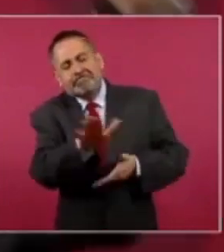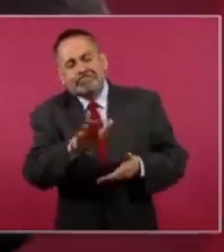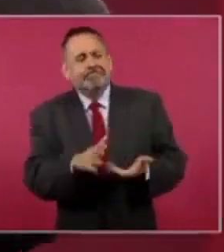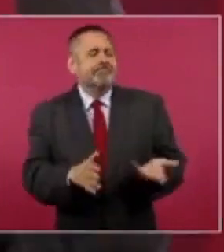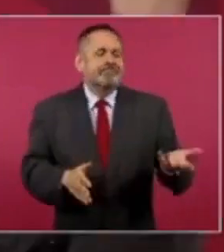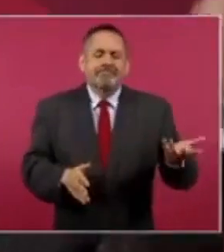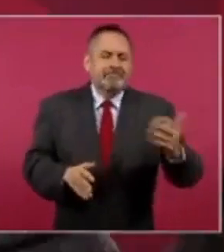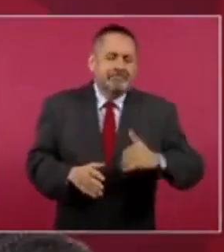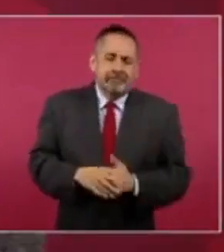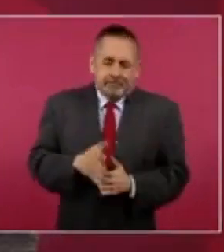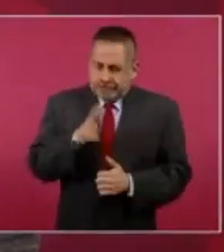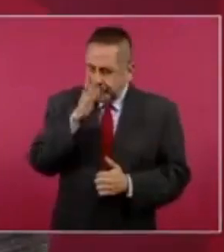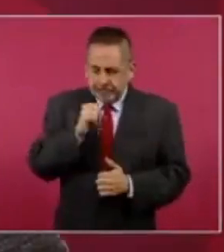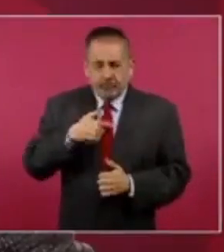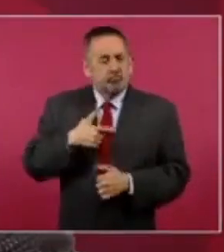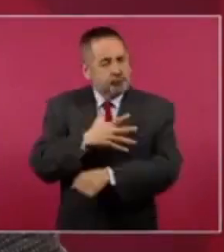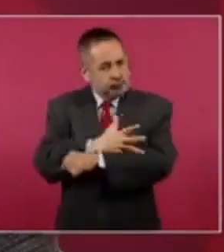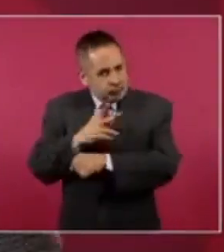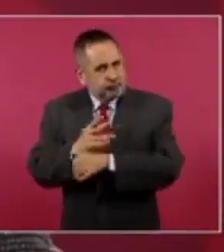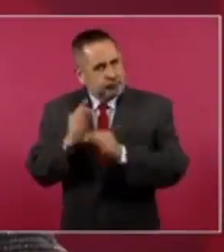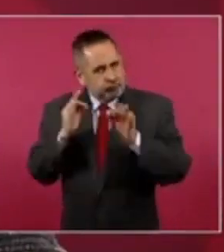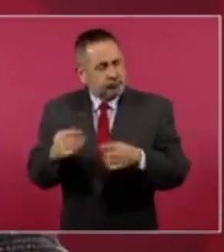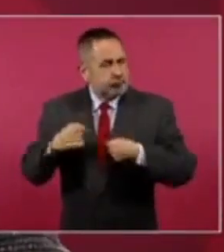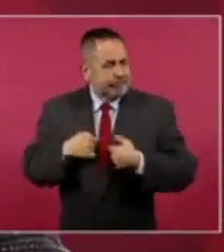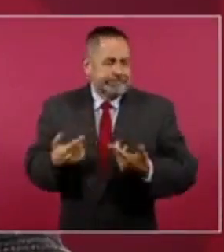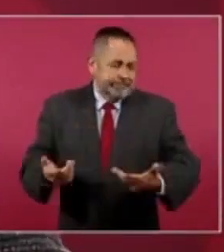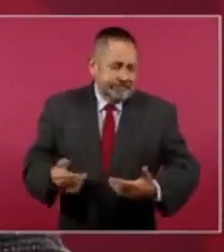claro que saldría.